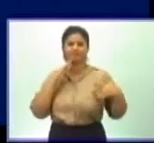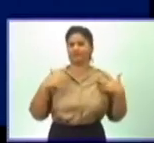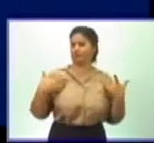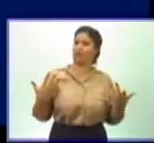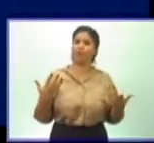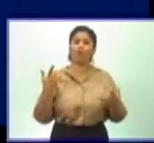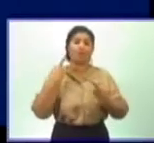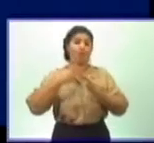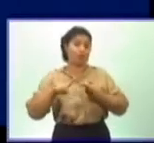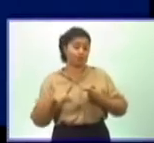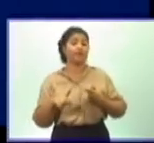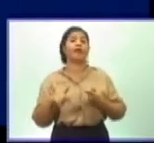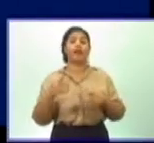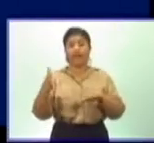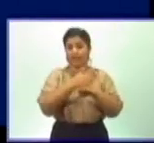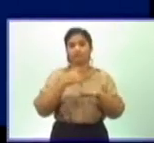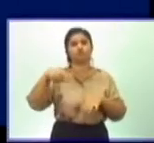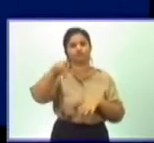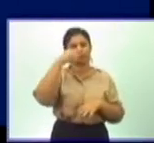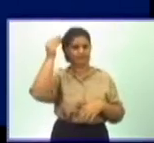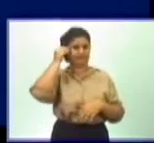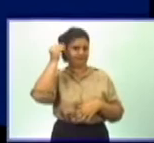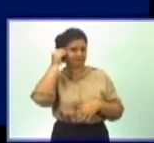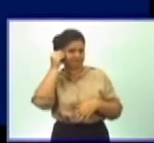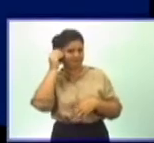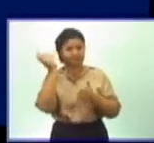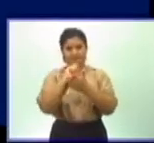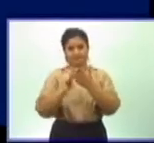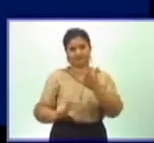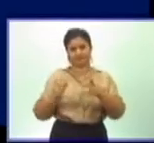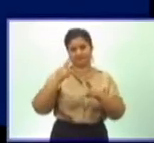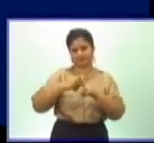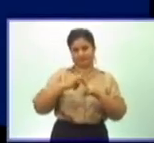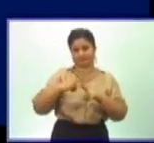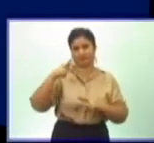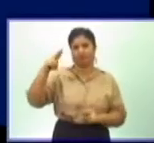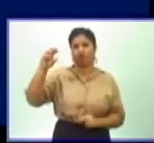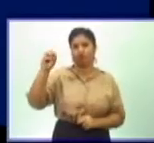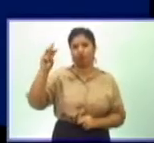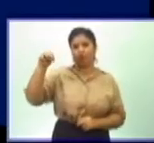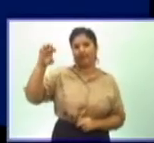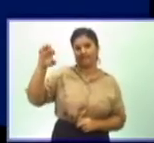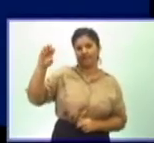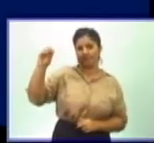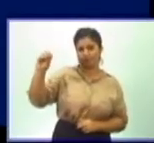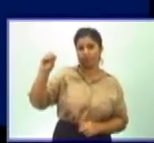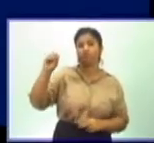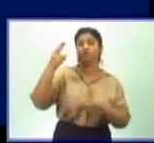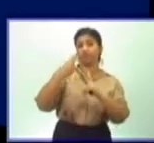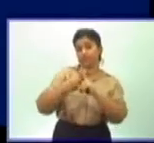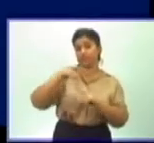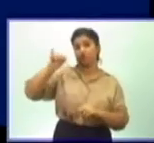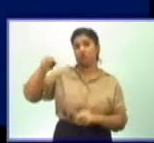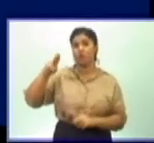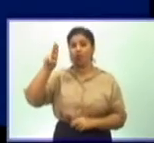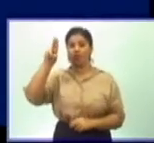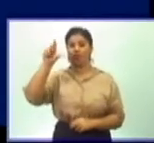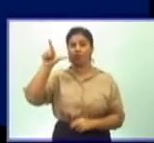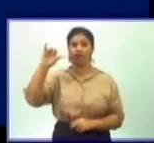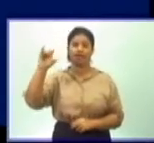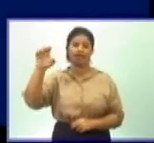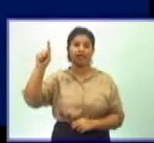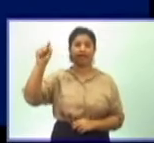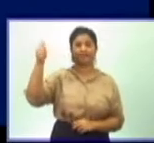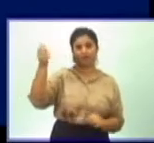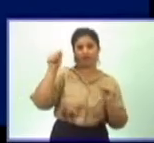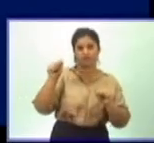de obras dramáticas que han analizado en clases anteriores, incluso en secundaria básica, que la obra está dividida en actos y escenas que contribuyen